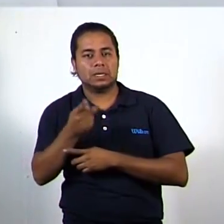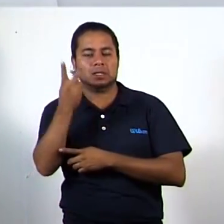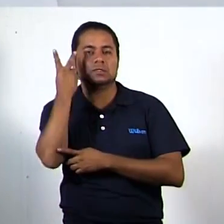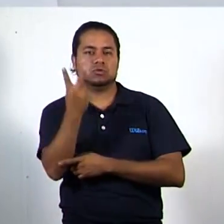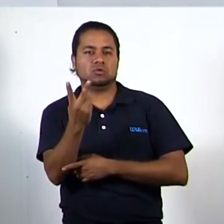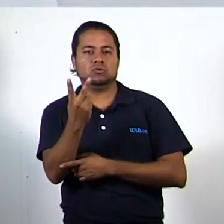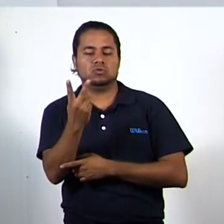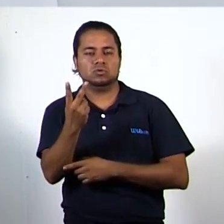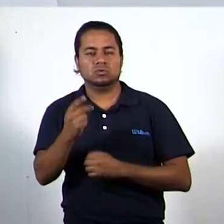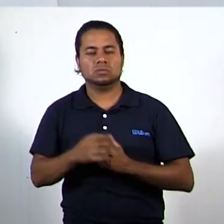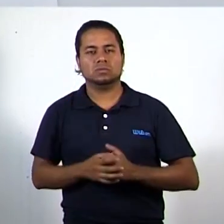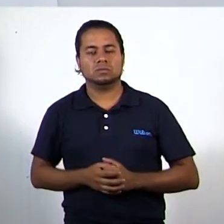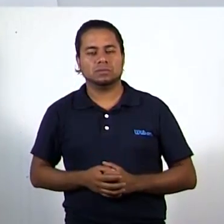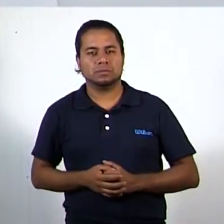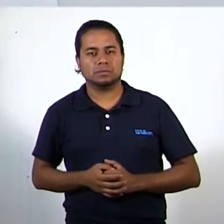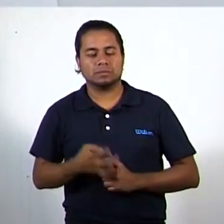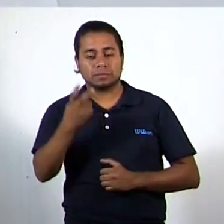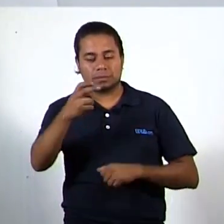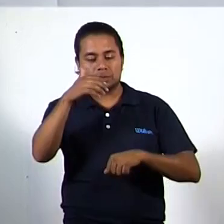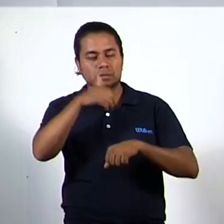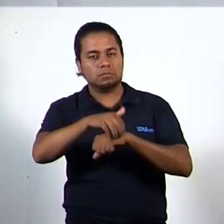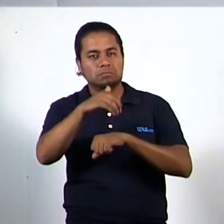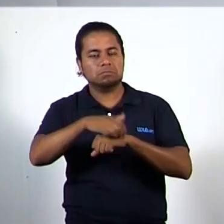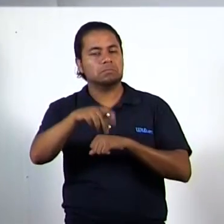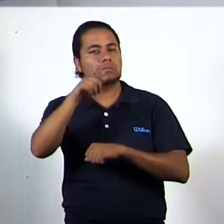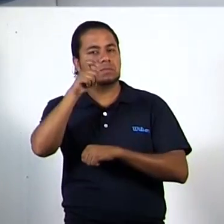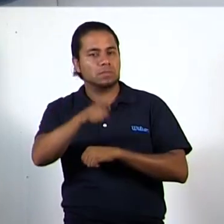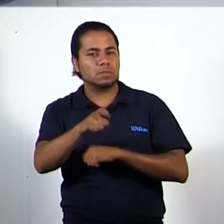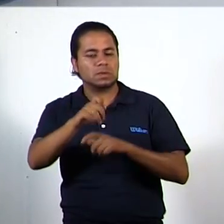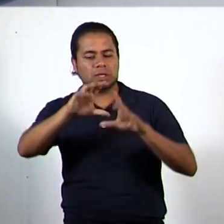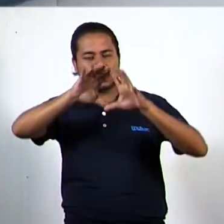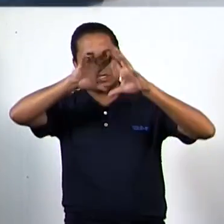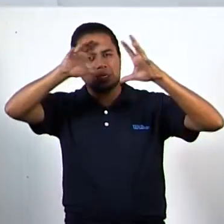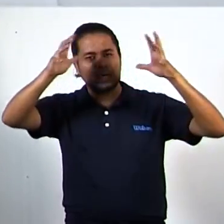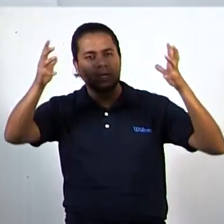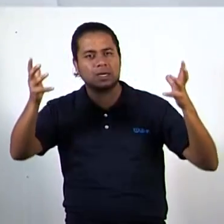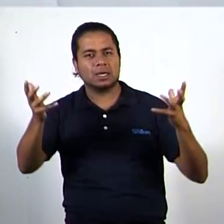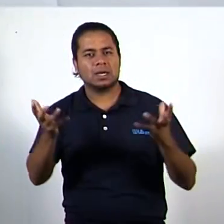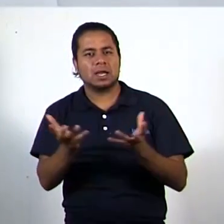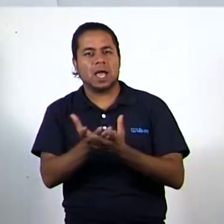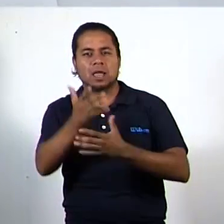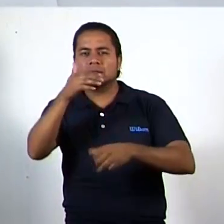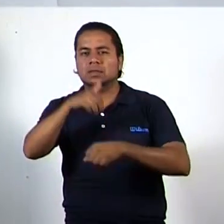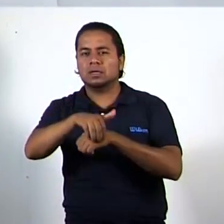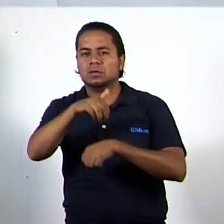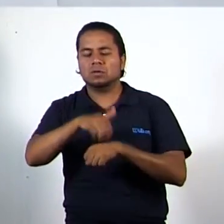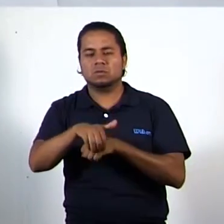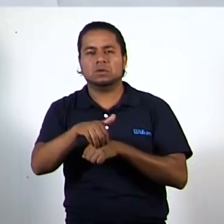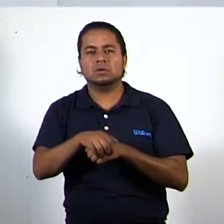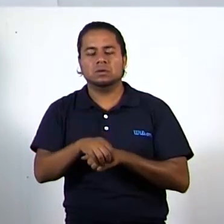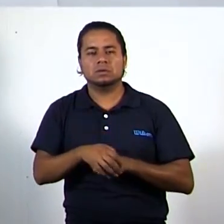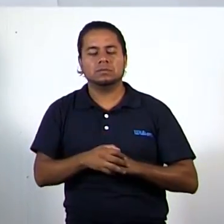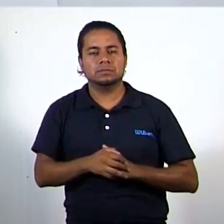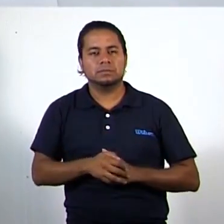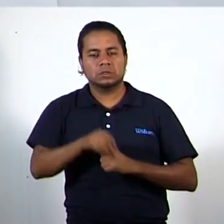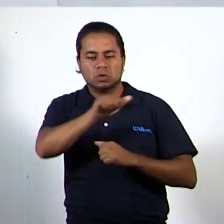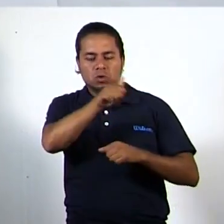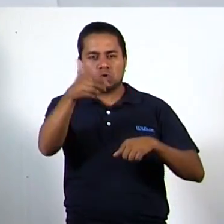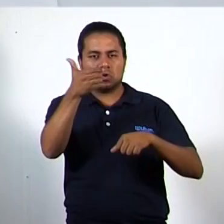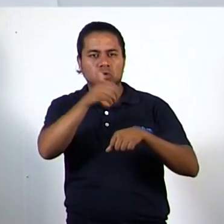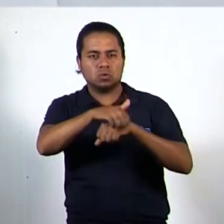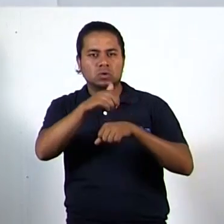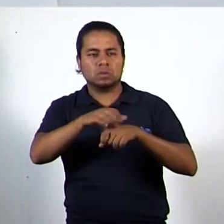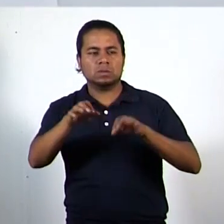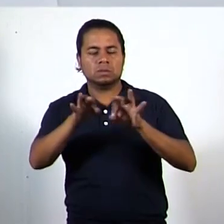Al final de cuentas, estos números representan un universo. Muy bien. ¿Qué otro número es